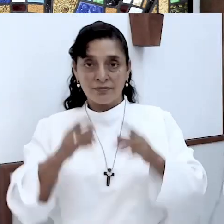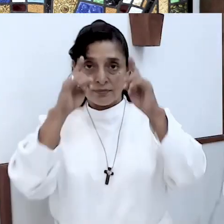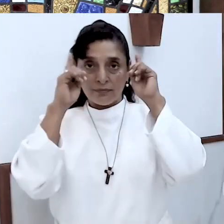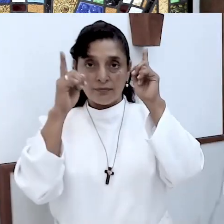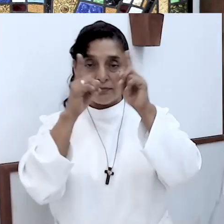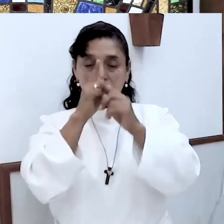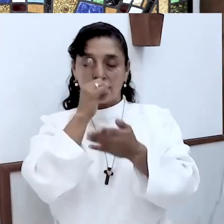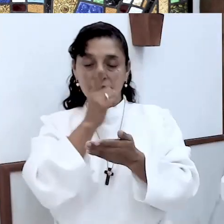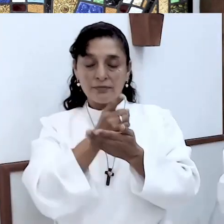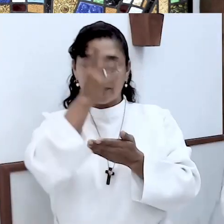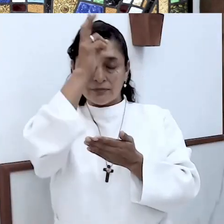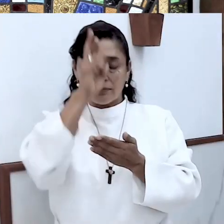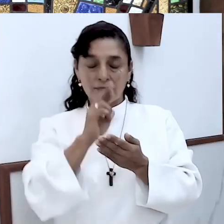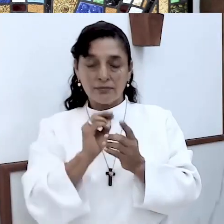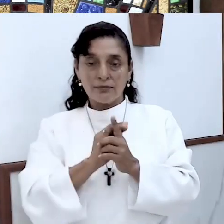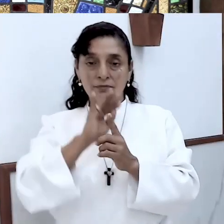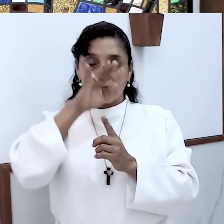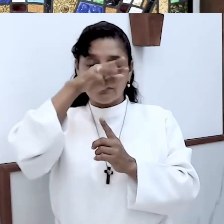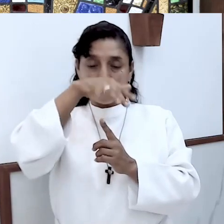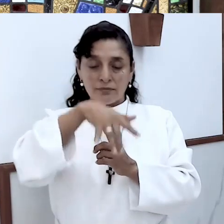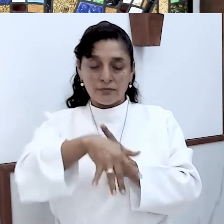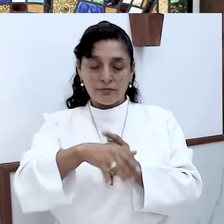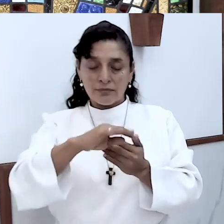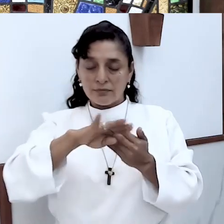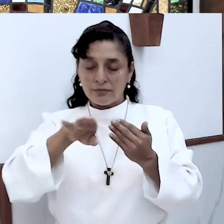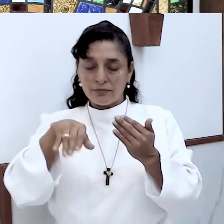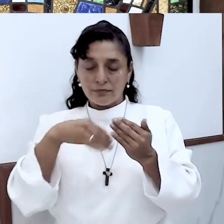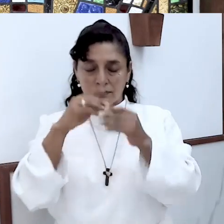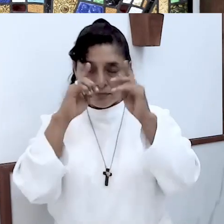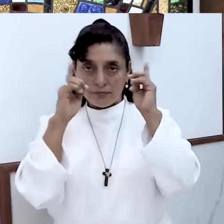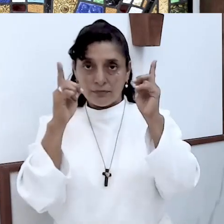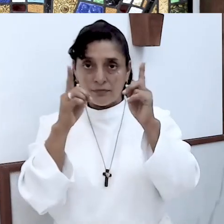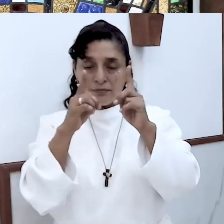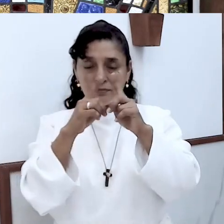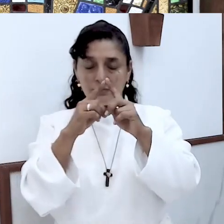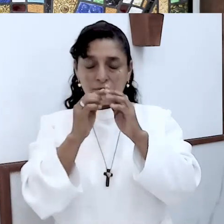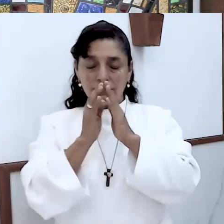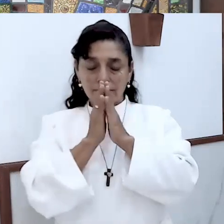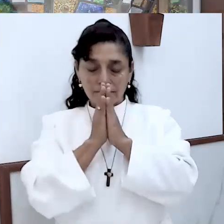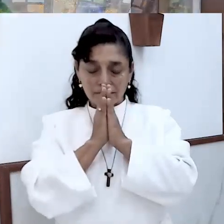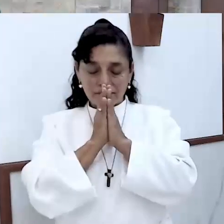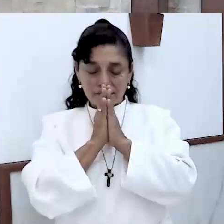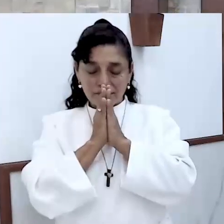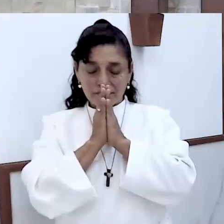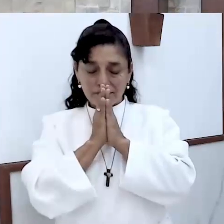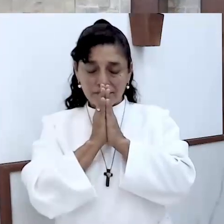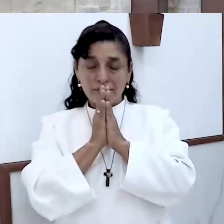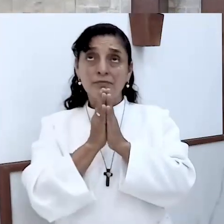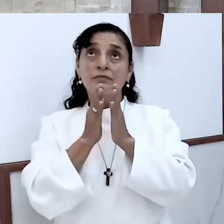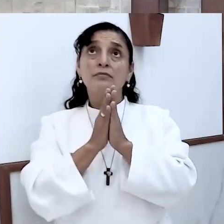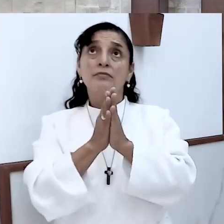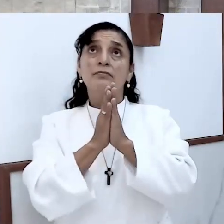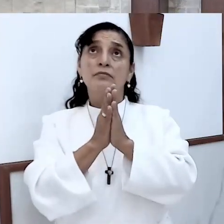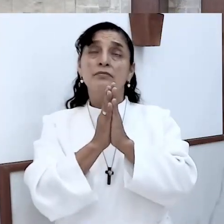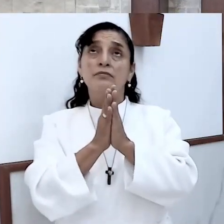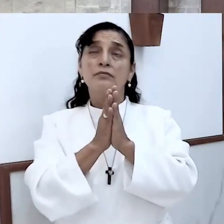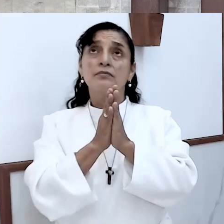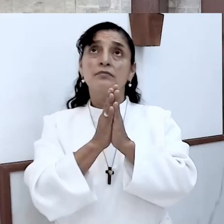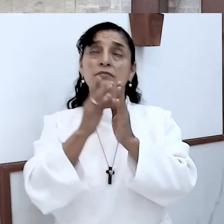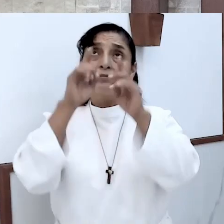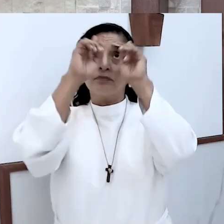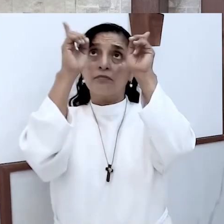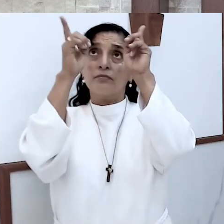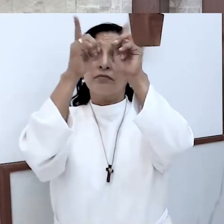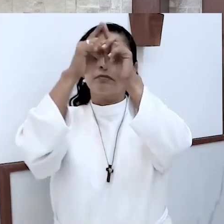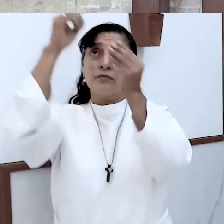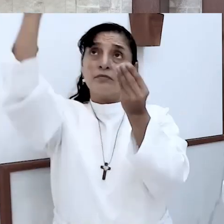Santo eres en verdad, Señor, fuente de toda santidad. Por eso te pedimos que